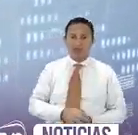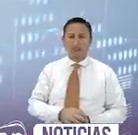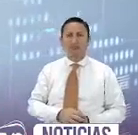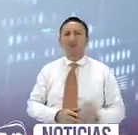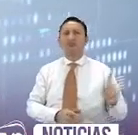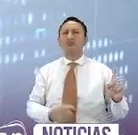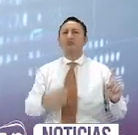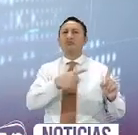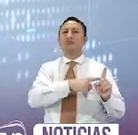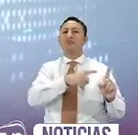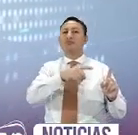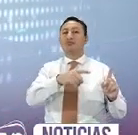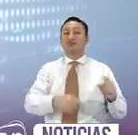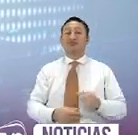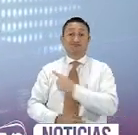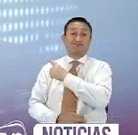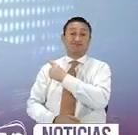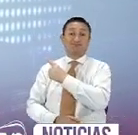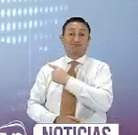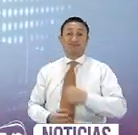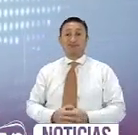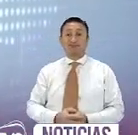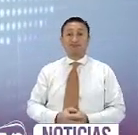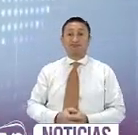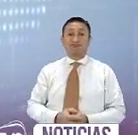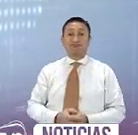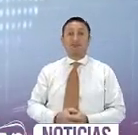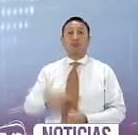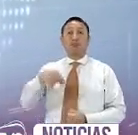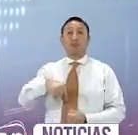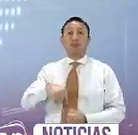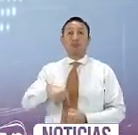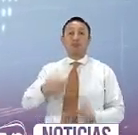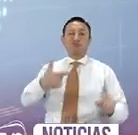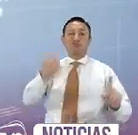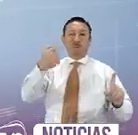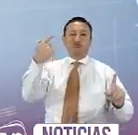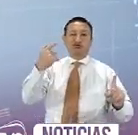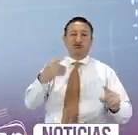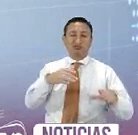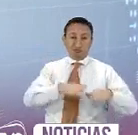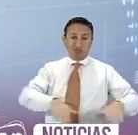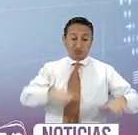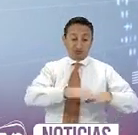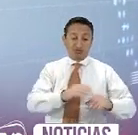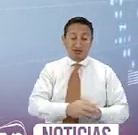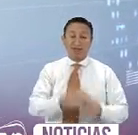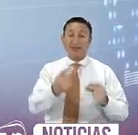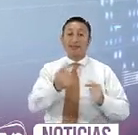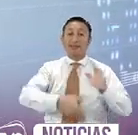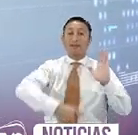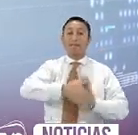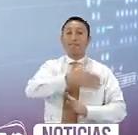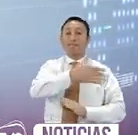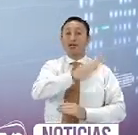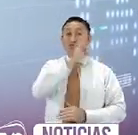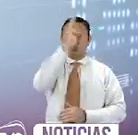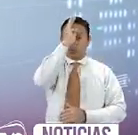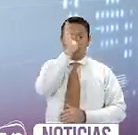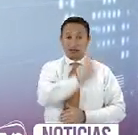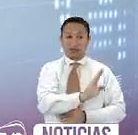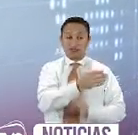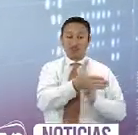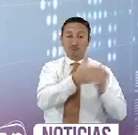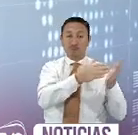contra la vida de Anthony Jair Guerrero Murillo, quien quedó herido de gravedad en el sitio. Fue trasladado a una casa de salud donde dejó